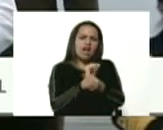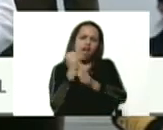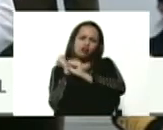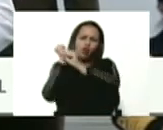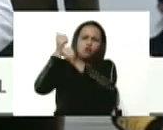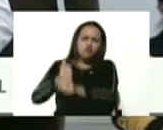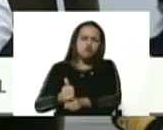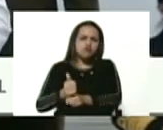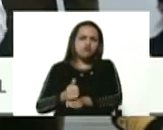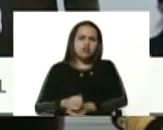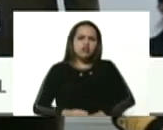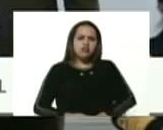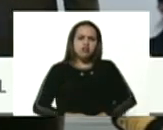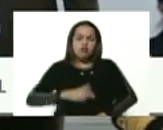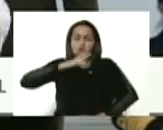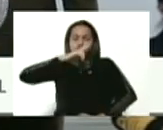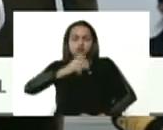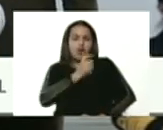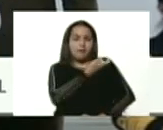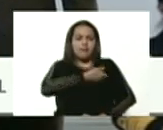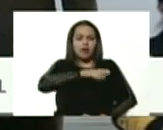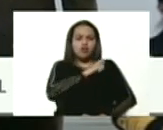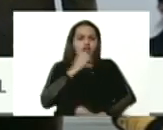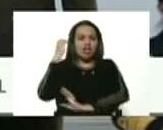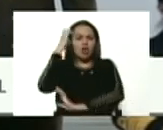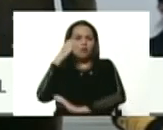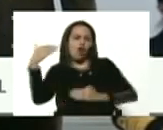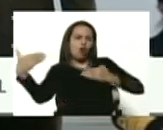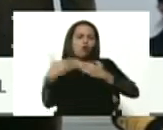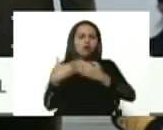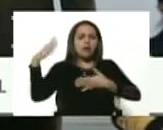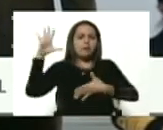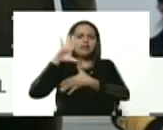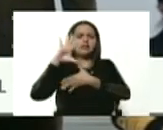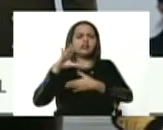a la barbarie española y europea contra América.